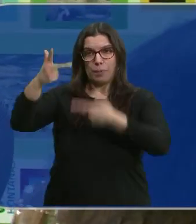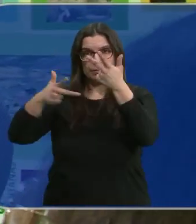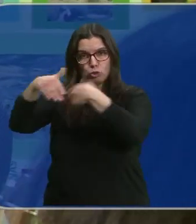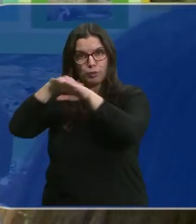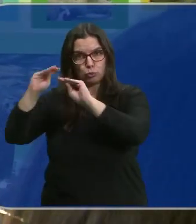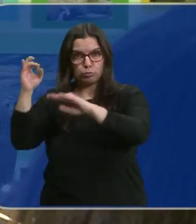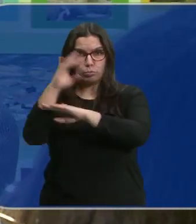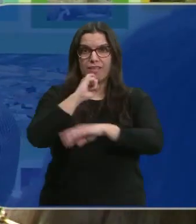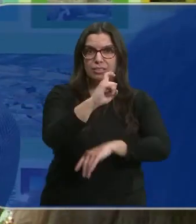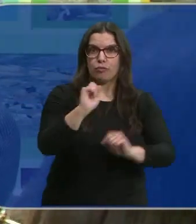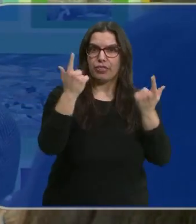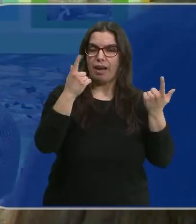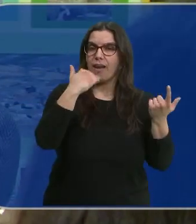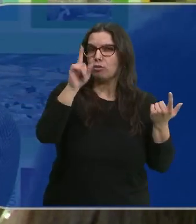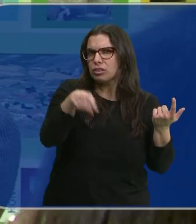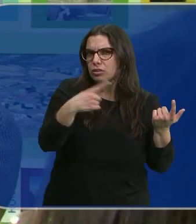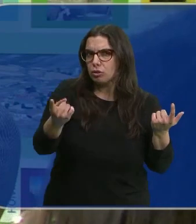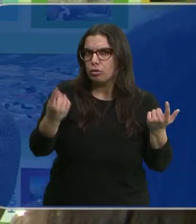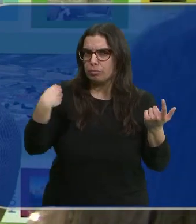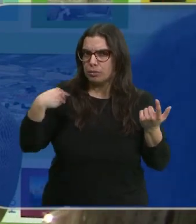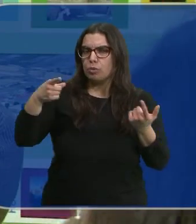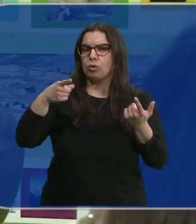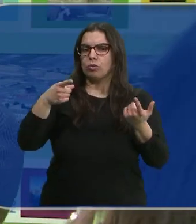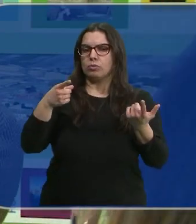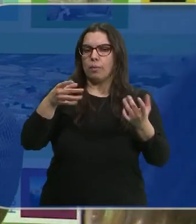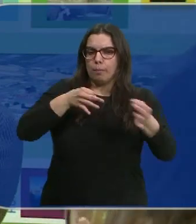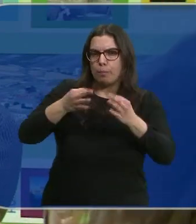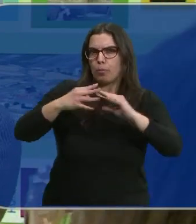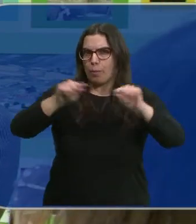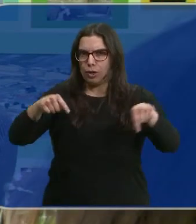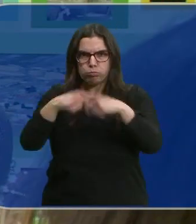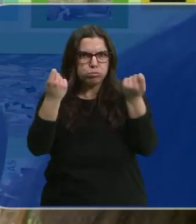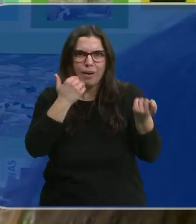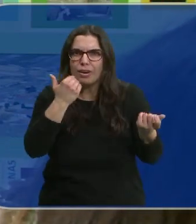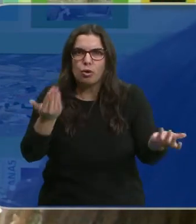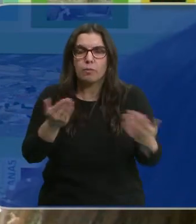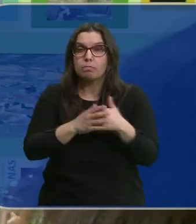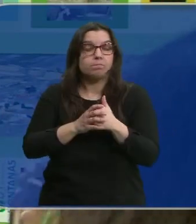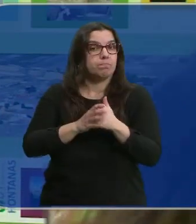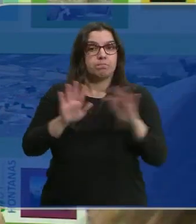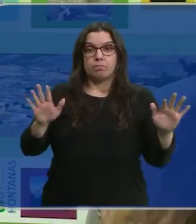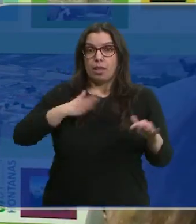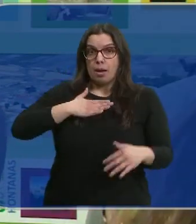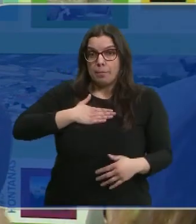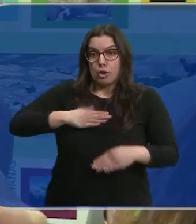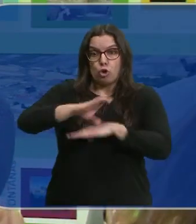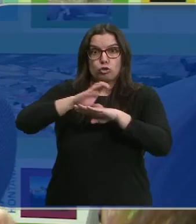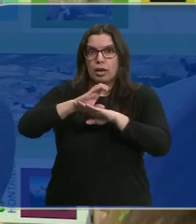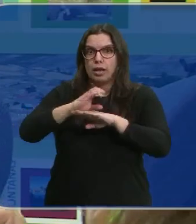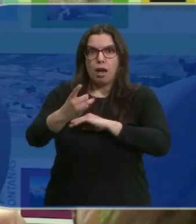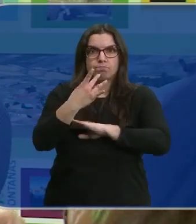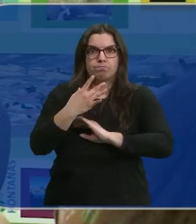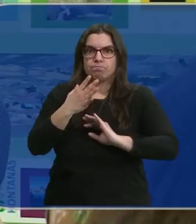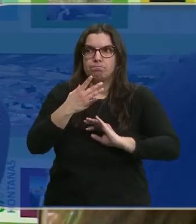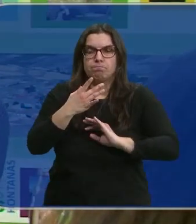desde el País Vasco, desde el gobierno vasco, de que esos convenios se rompen o acaban? Respecto a mi consejería no tengo